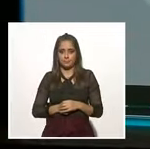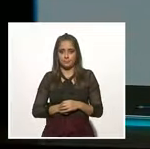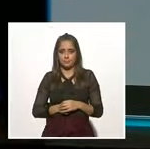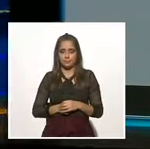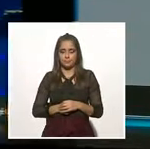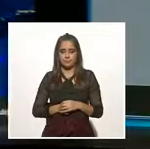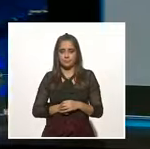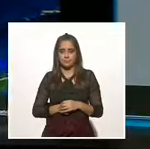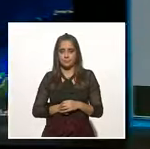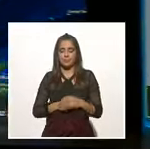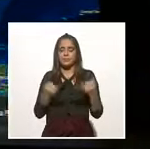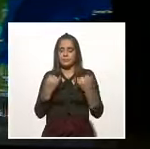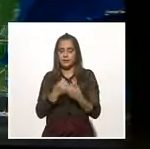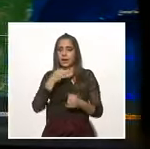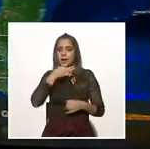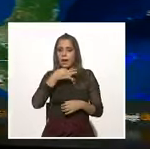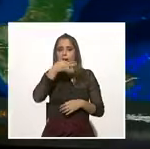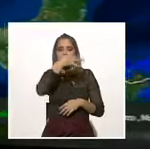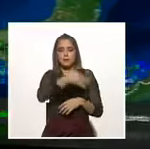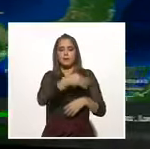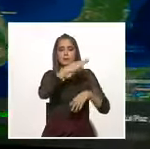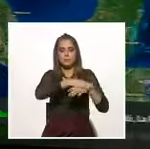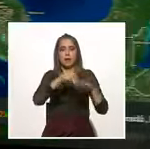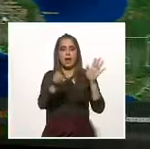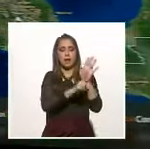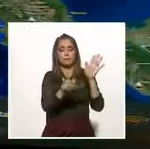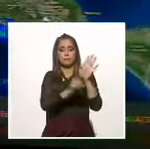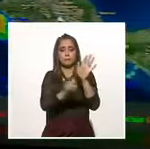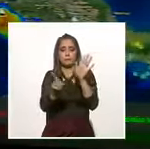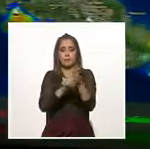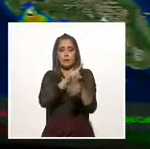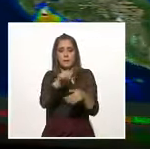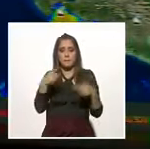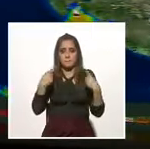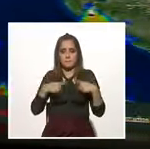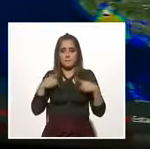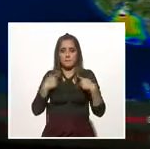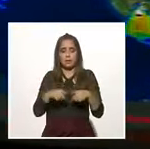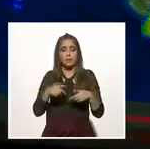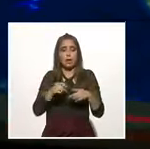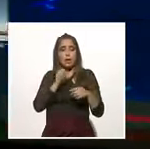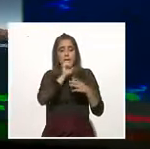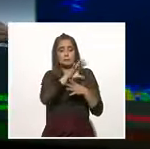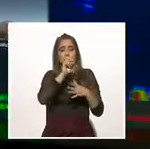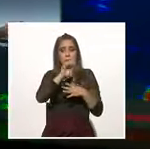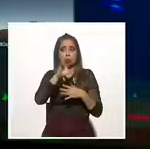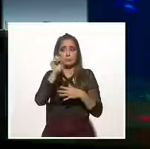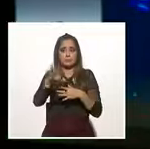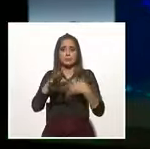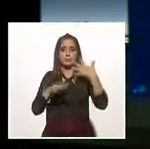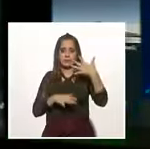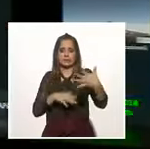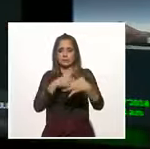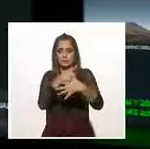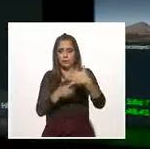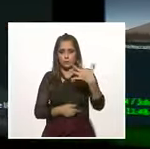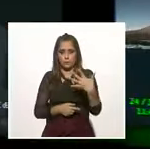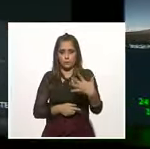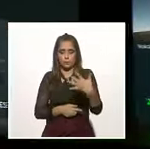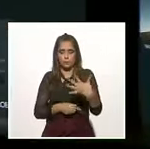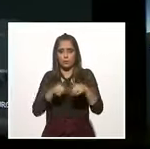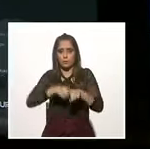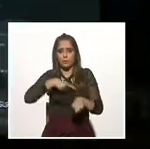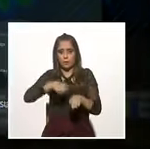También se les avisa a través de este sistema de alerta temprana por medio de un semáforo de 5 colores, en el